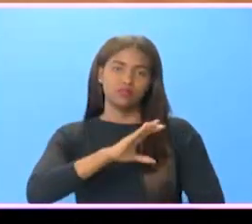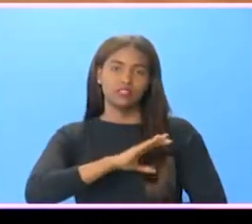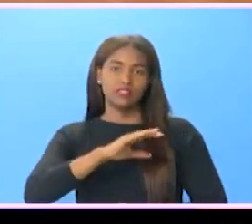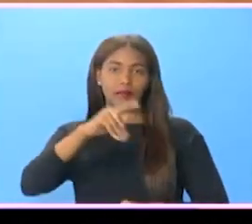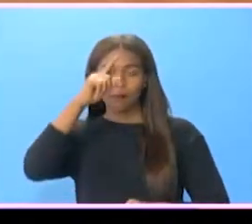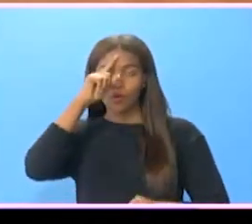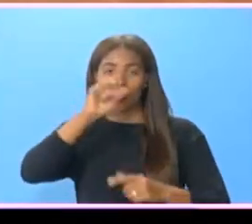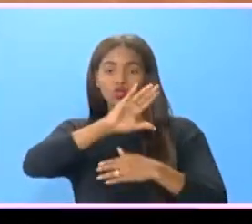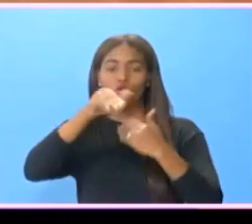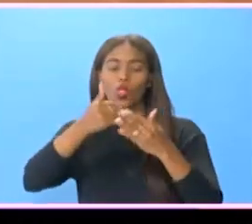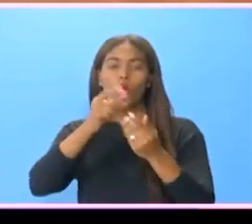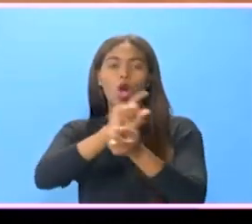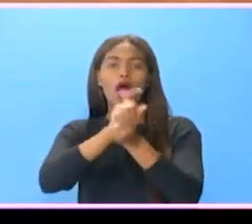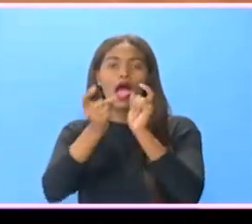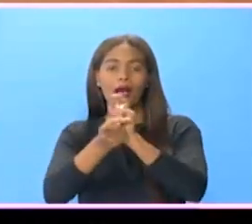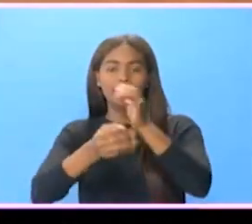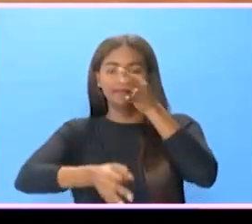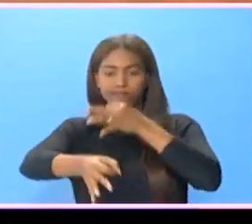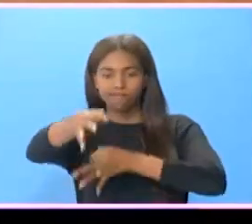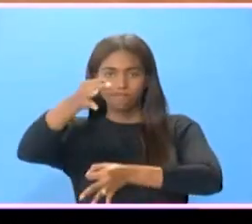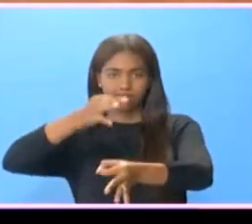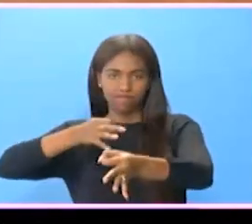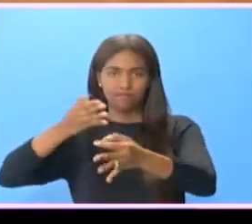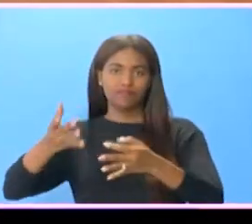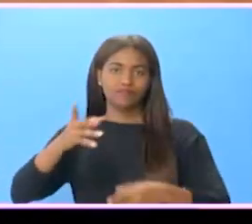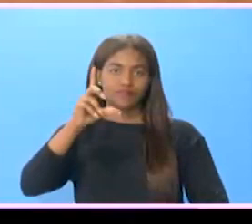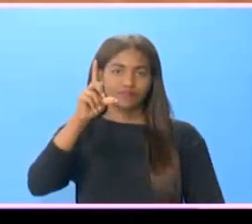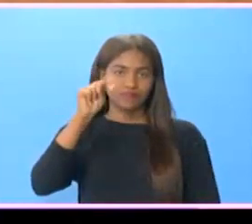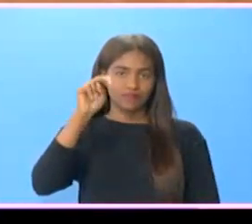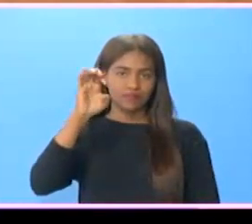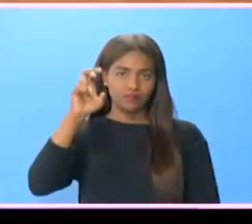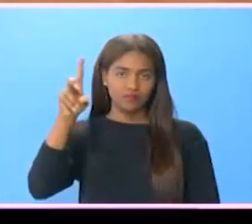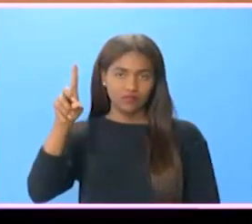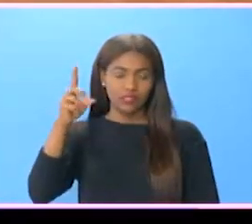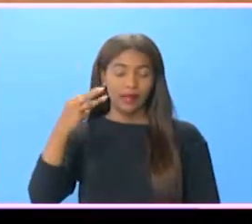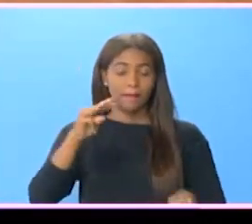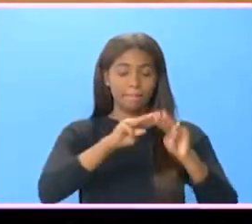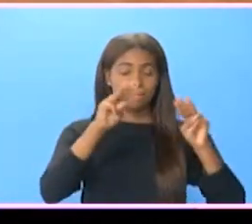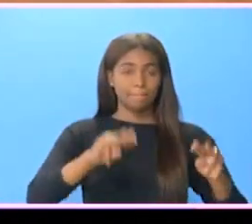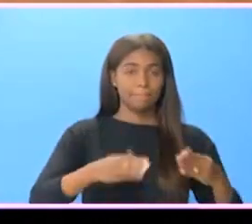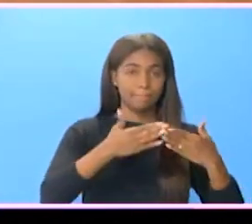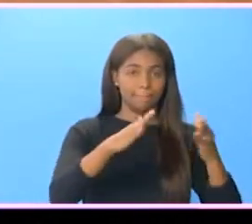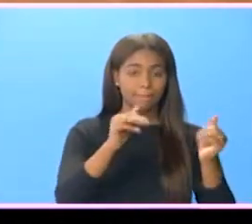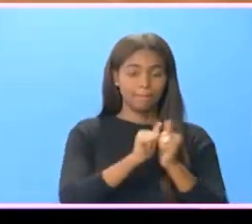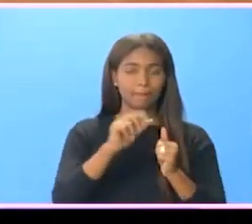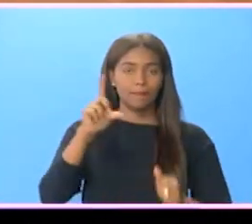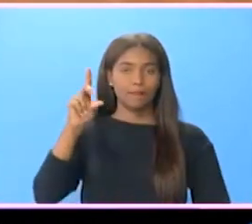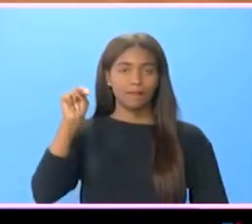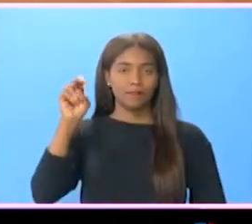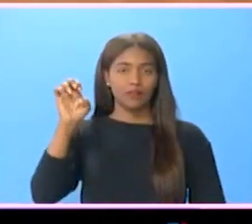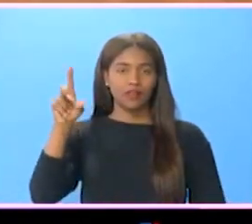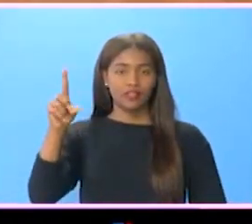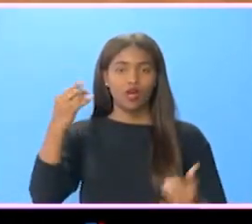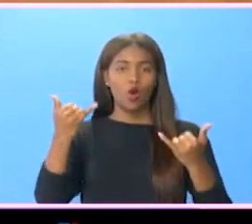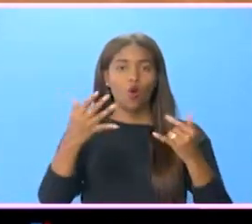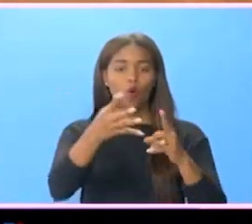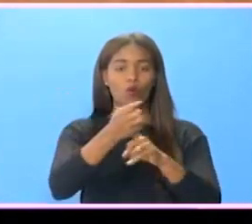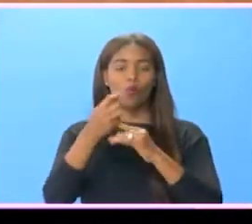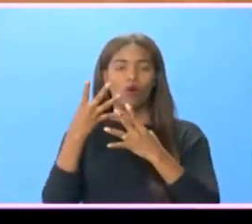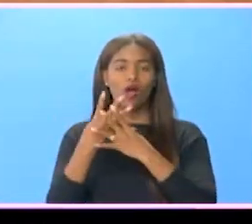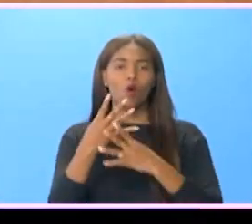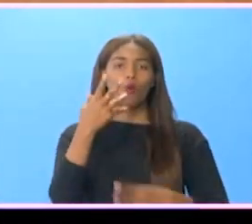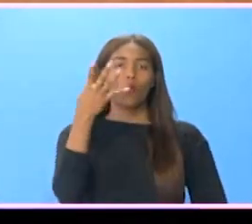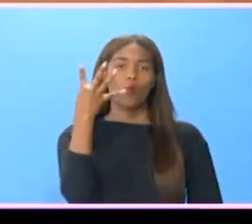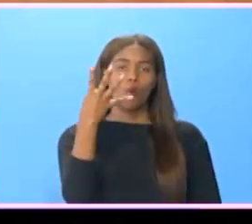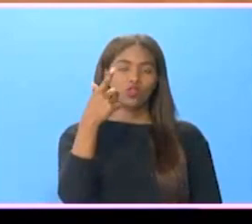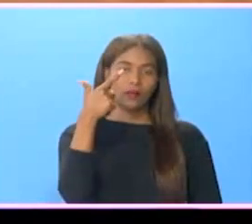cambios rutinarios del organismo antinarcóticos. El Ministerio Público y la DNCD ocuparon en esta operación 4 pistolas marca